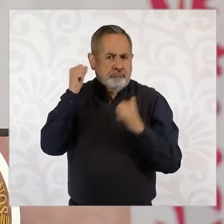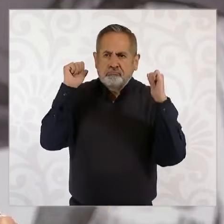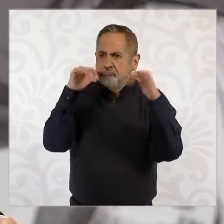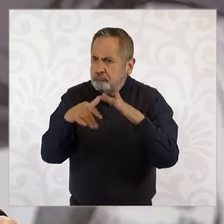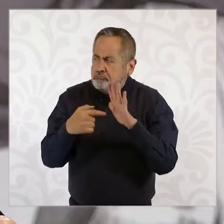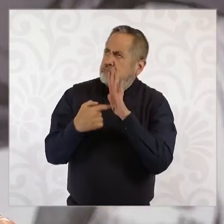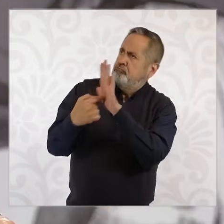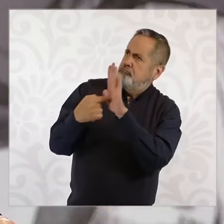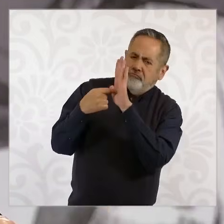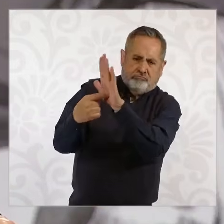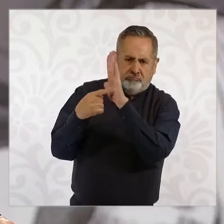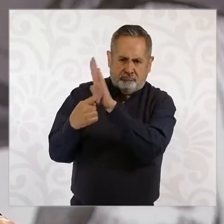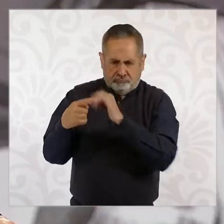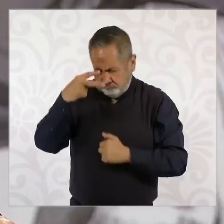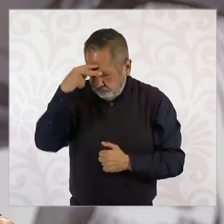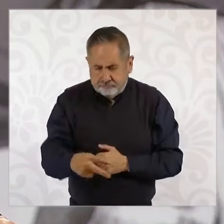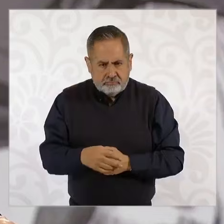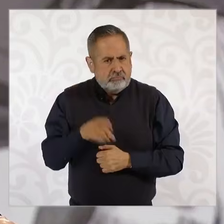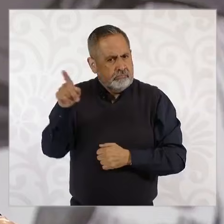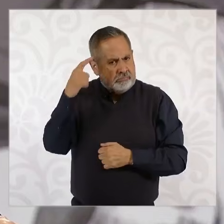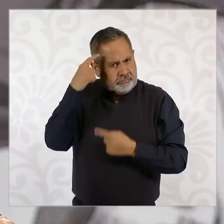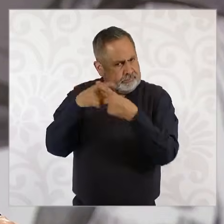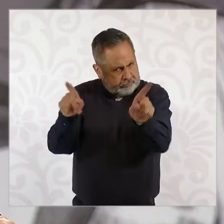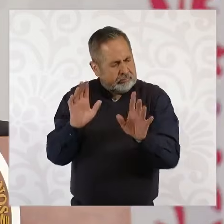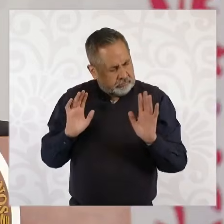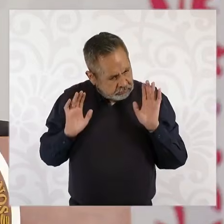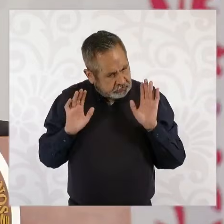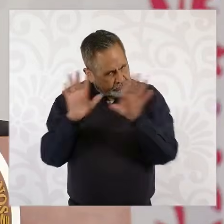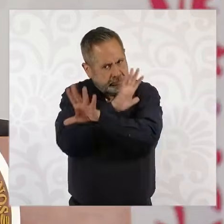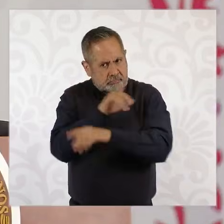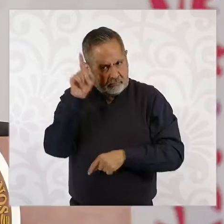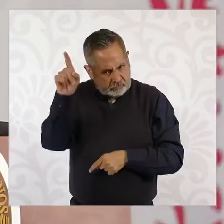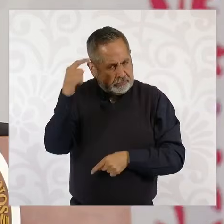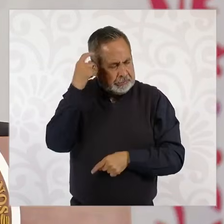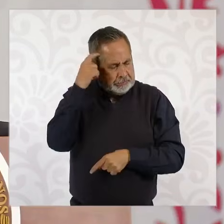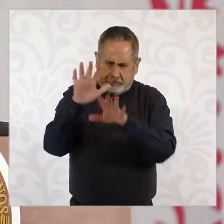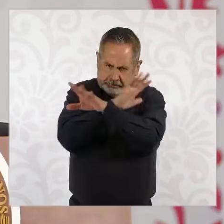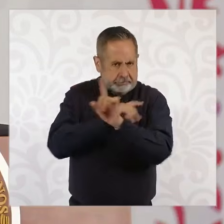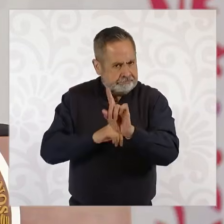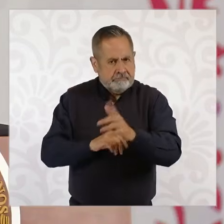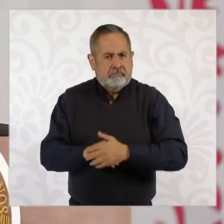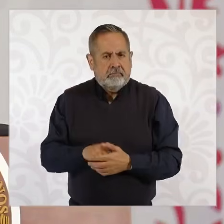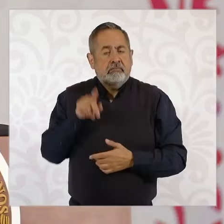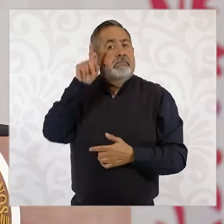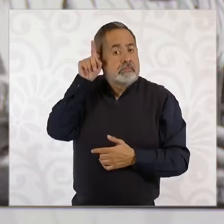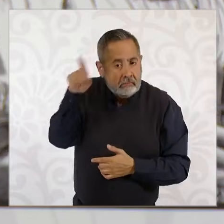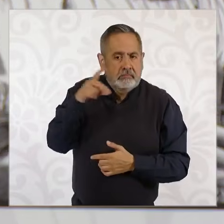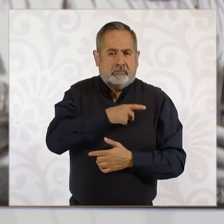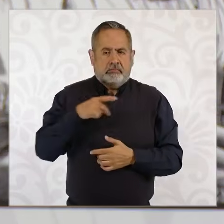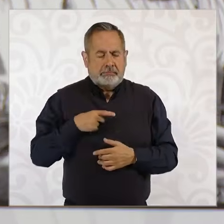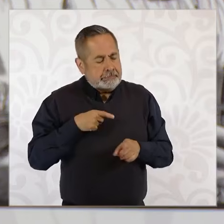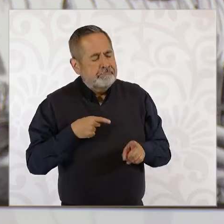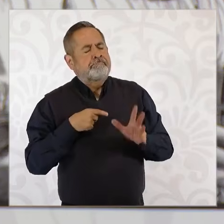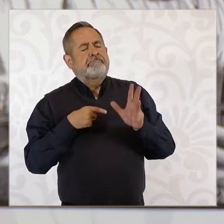otros que cambien esta visión y que sigan reconociendo ellos